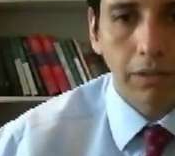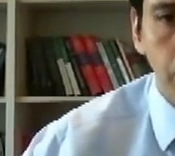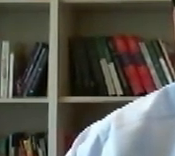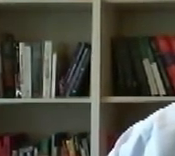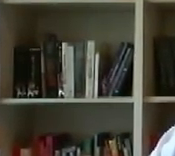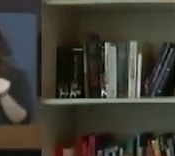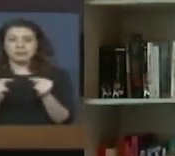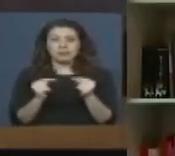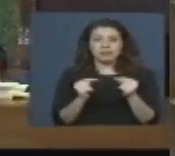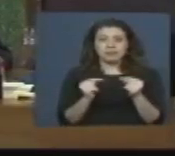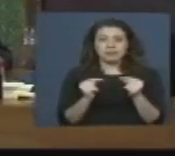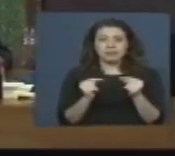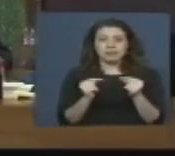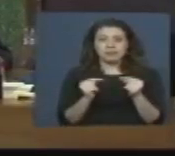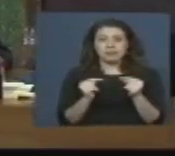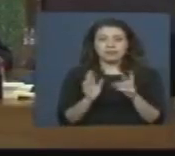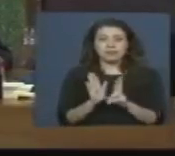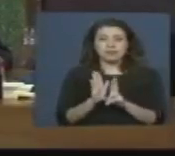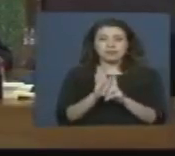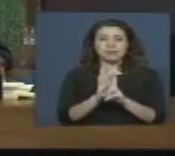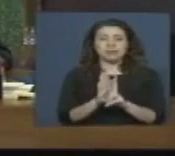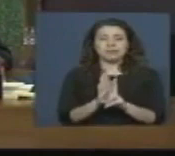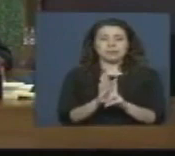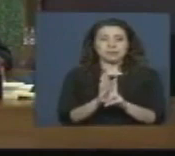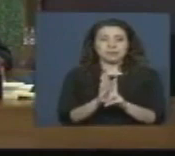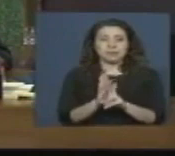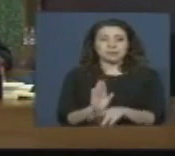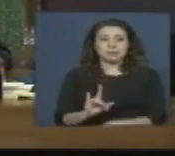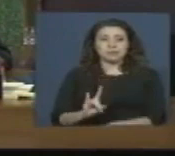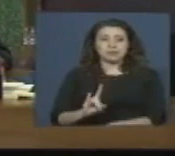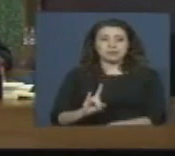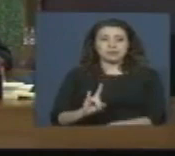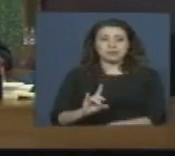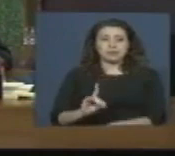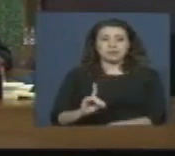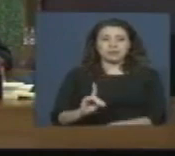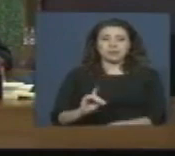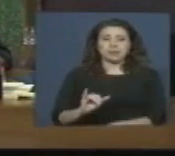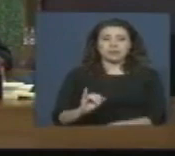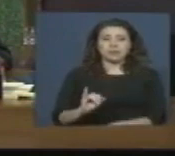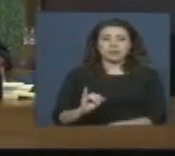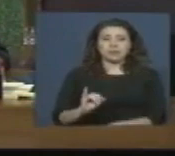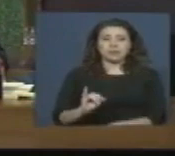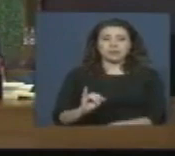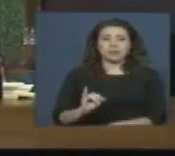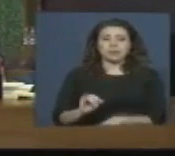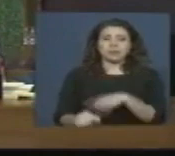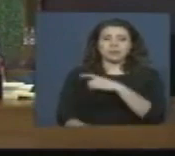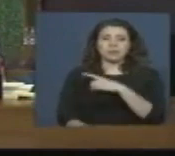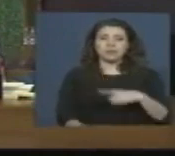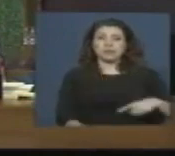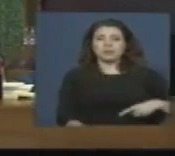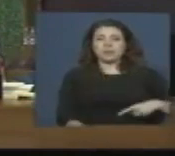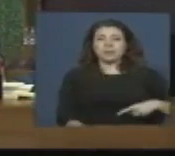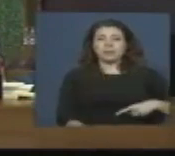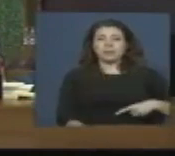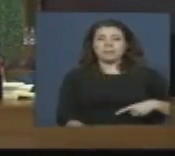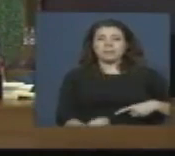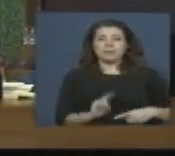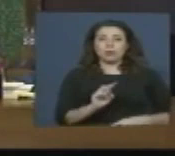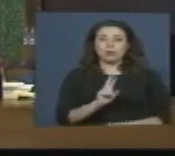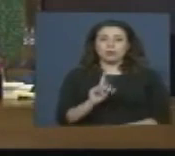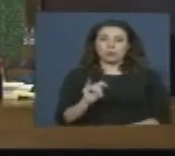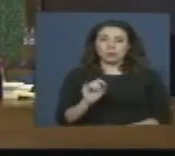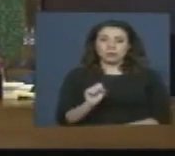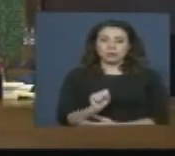gran abrazo. Le ofrecimos la palabra al representante de la bancada de la Unión Demócrata Independiente, diputado Ignacio